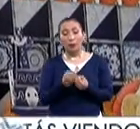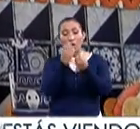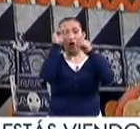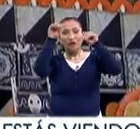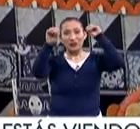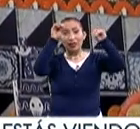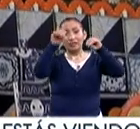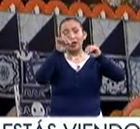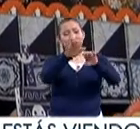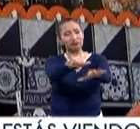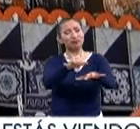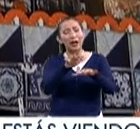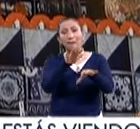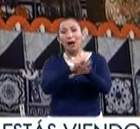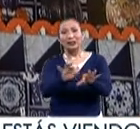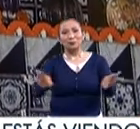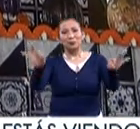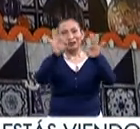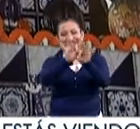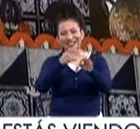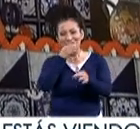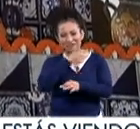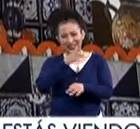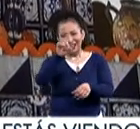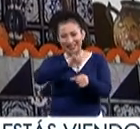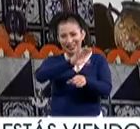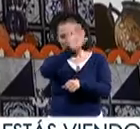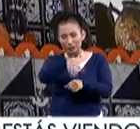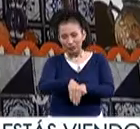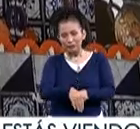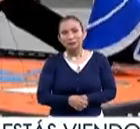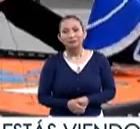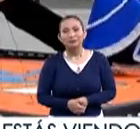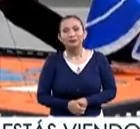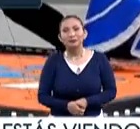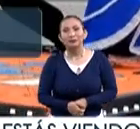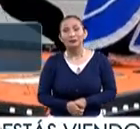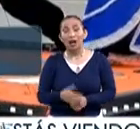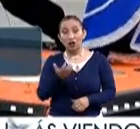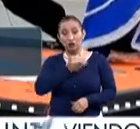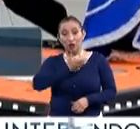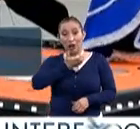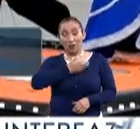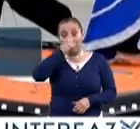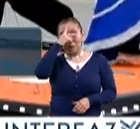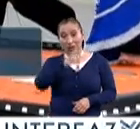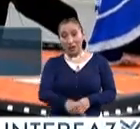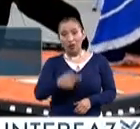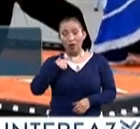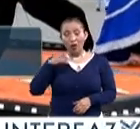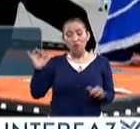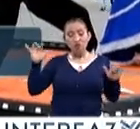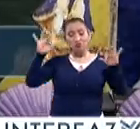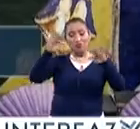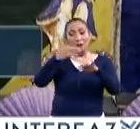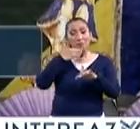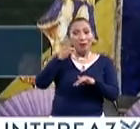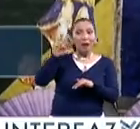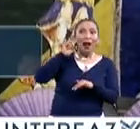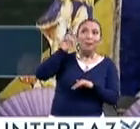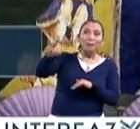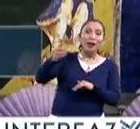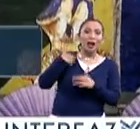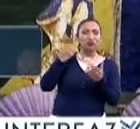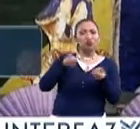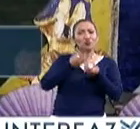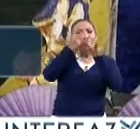ofrendas son uno de los elementos más representativos de la celebración de Día de Muertos. El Zócalo capitalino es la sede ideal para recibir la